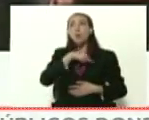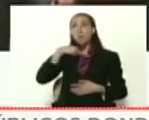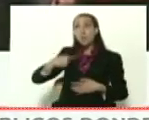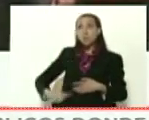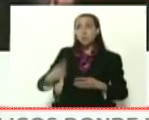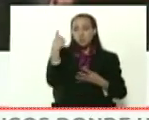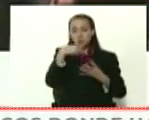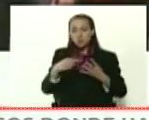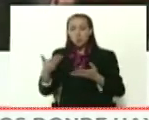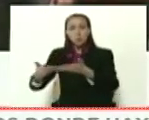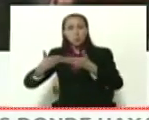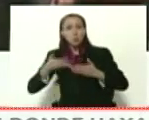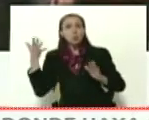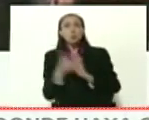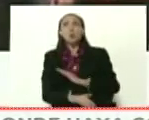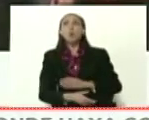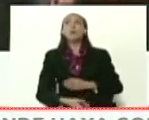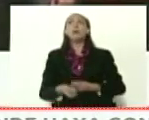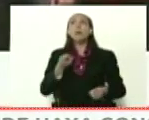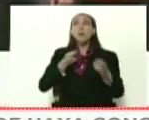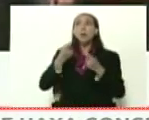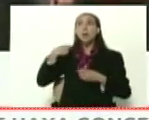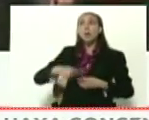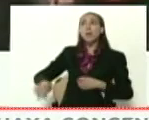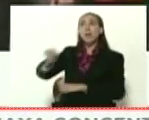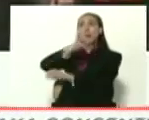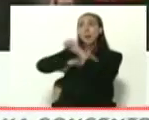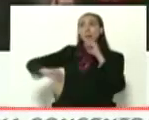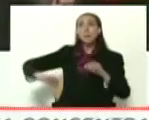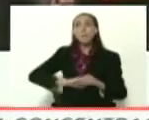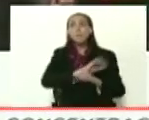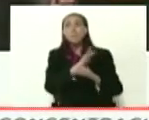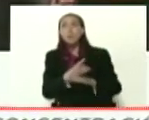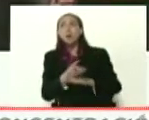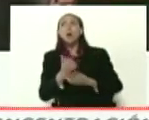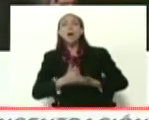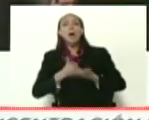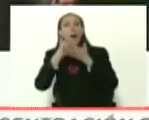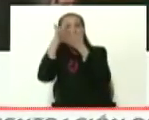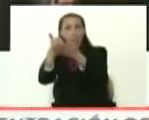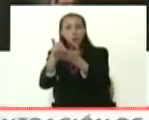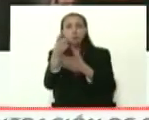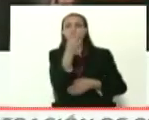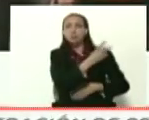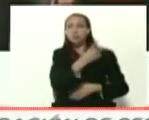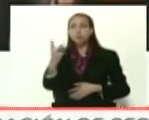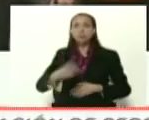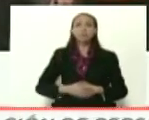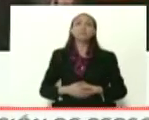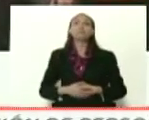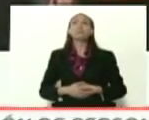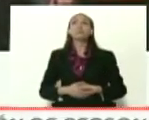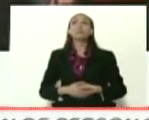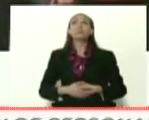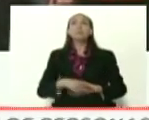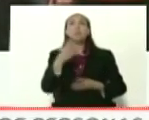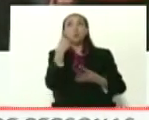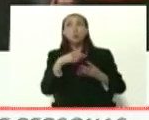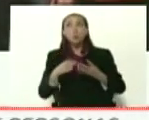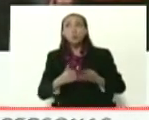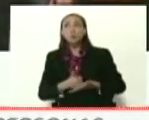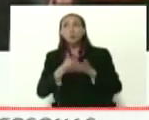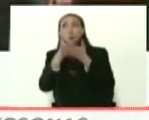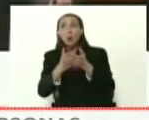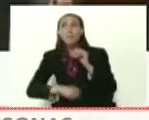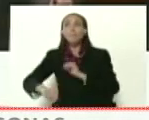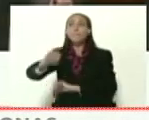en el marco de la cooperación económica entre nuestros dos países, y así estamos garantizando el suministro seguro para